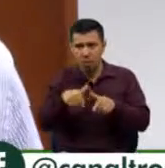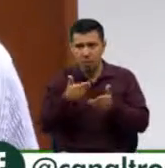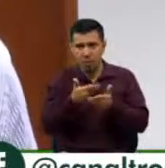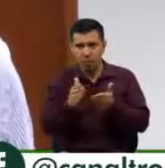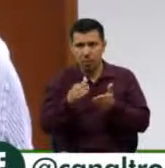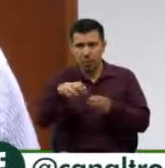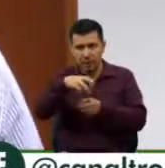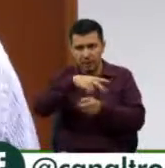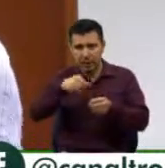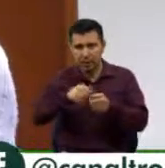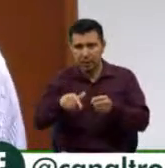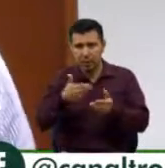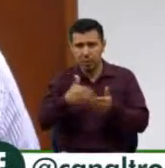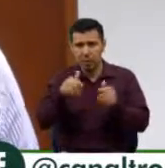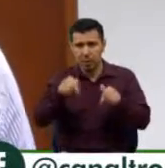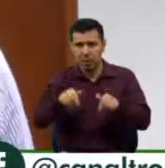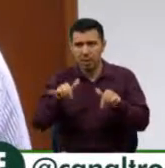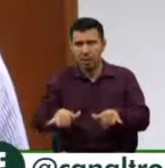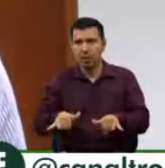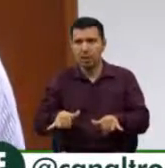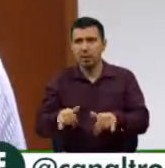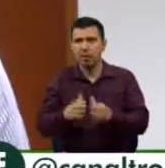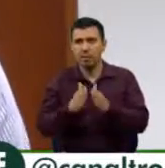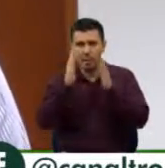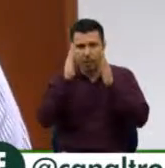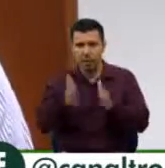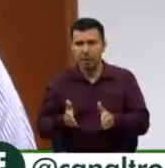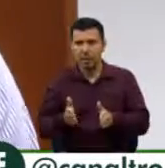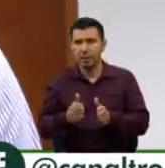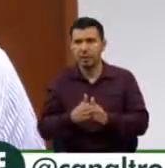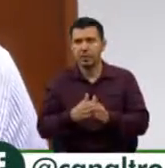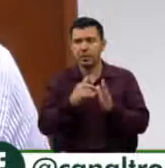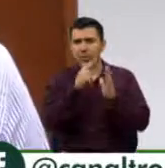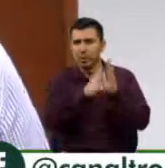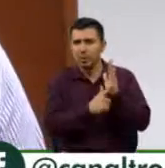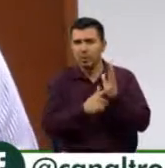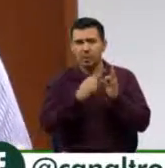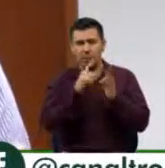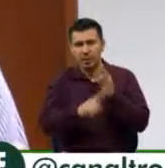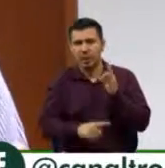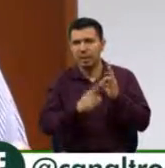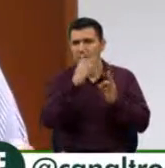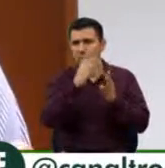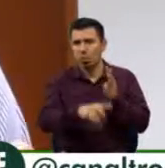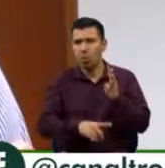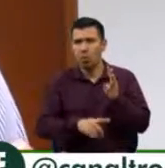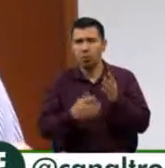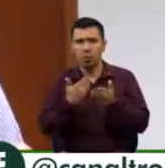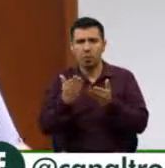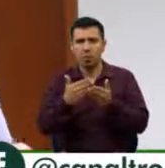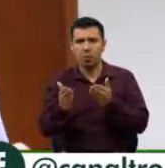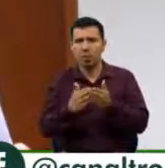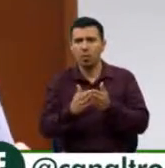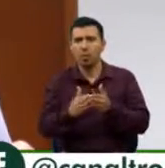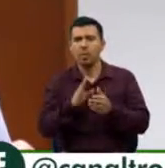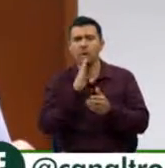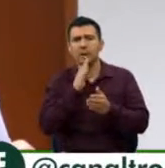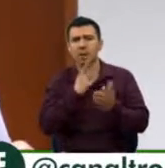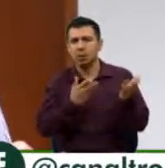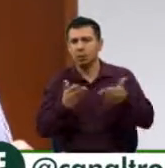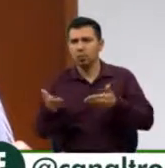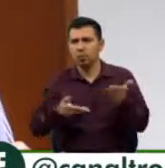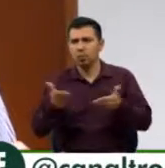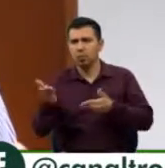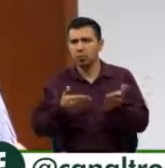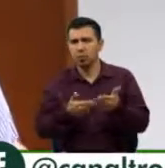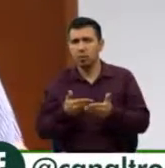que abramos ese espectro de mirar los tres o cuatro proveedores que generalmente le compramos y abramos las puertas para que